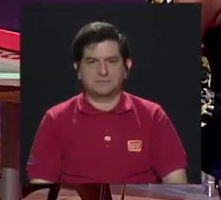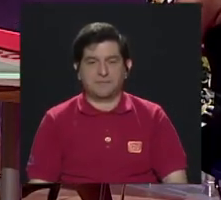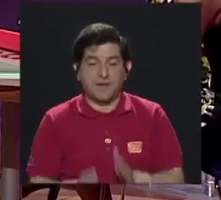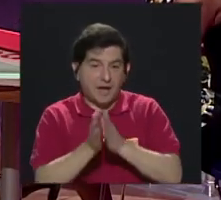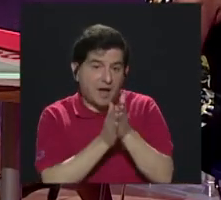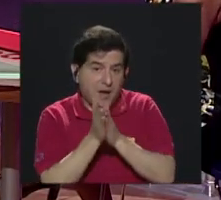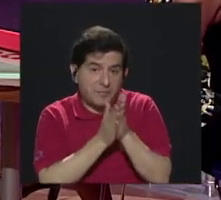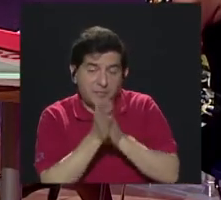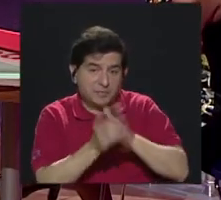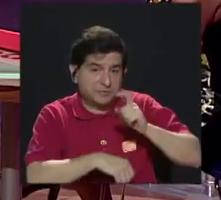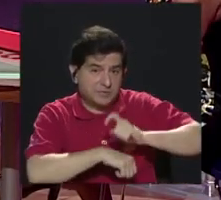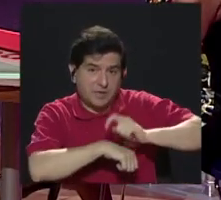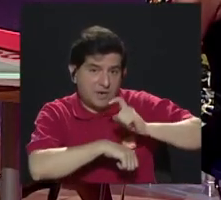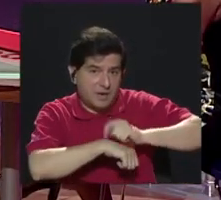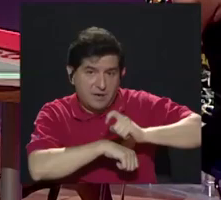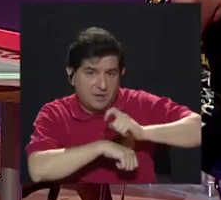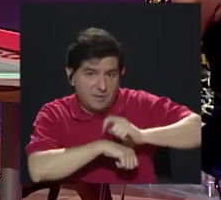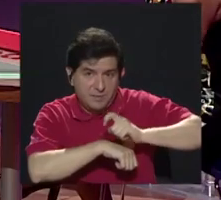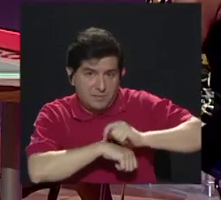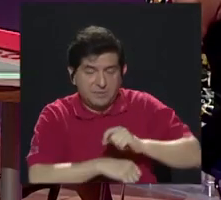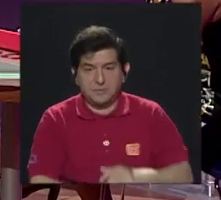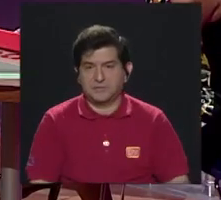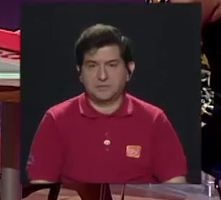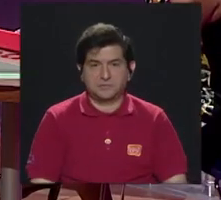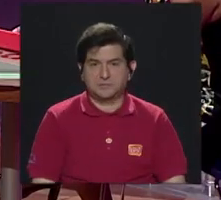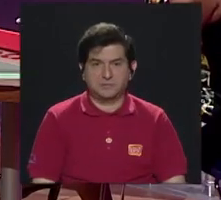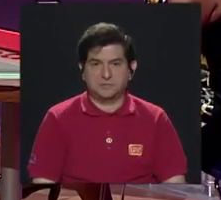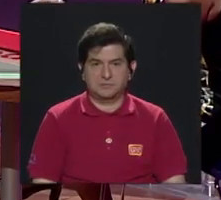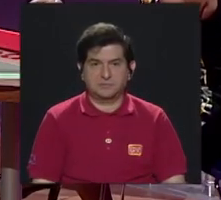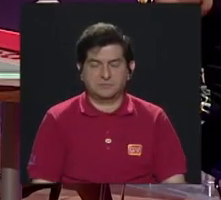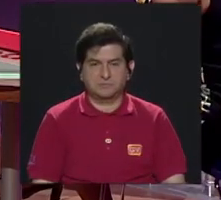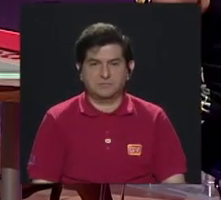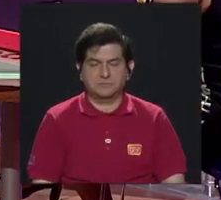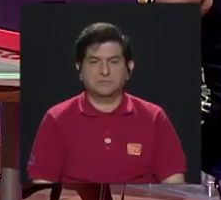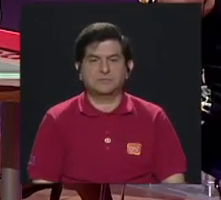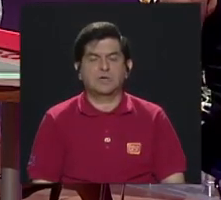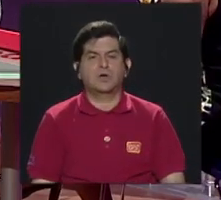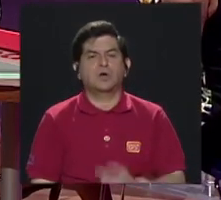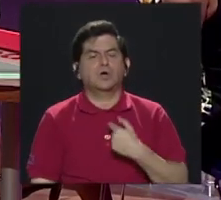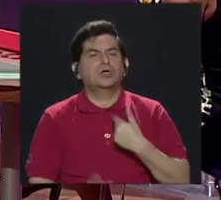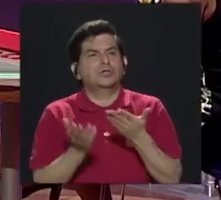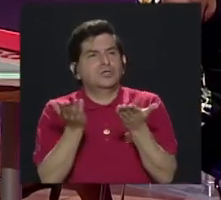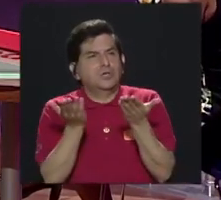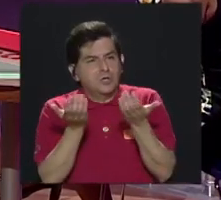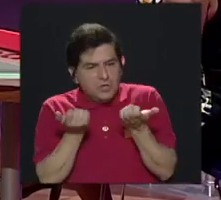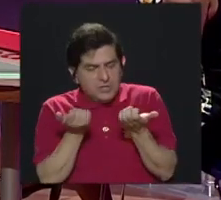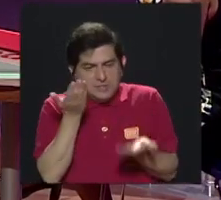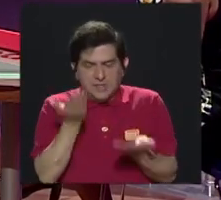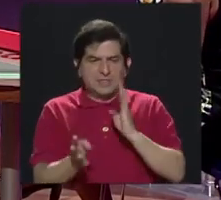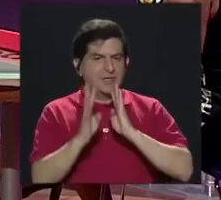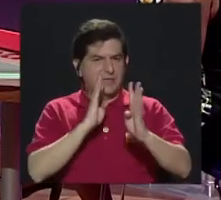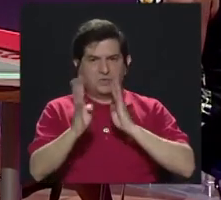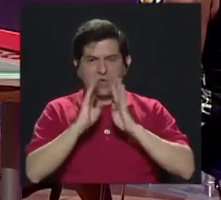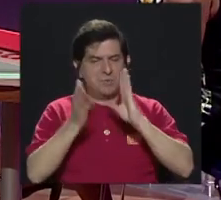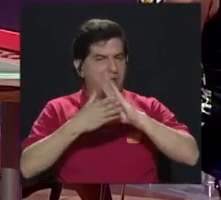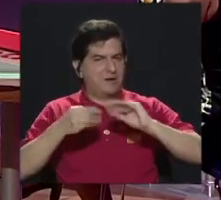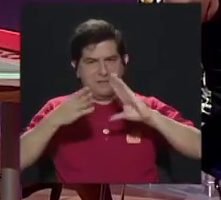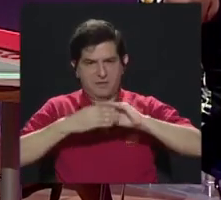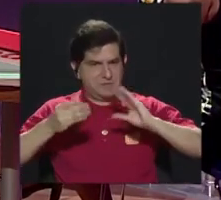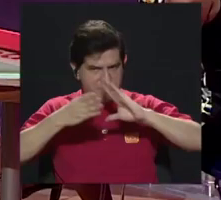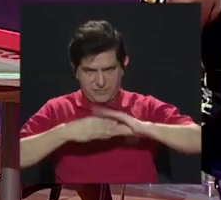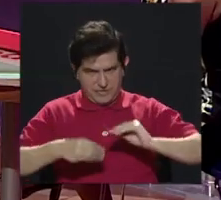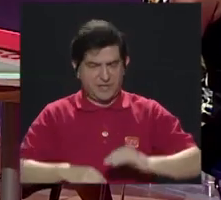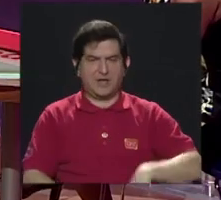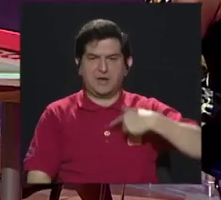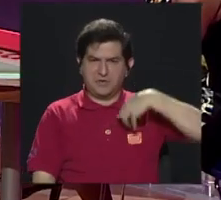aprovechar para dar algún bueno, yo quisiera respuesta. Yo quisiera tal vez no referirme tanto a los comentarios porque